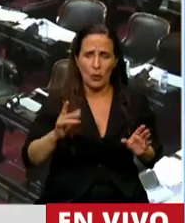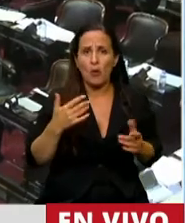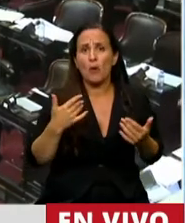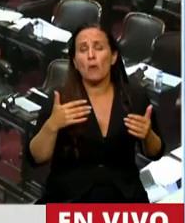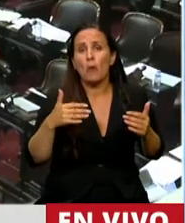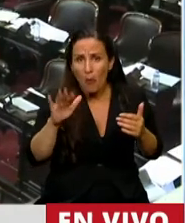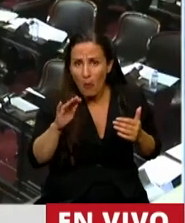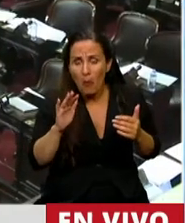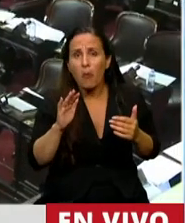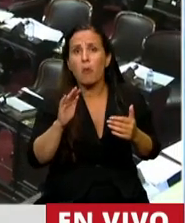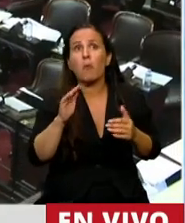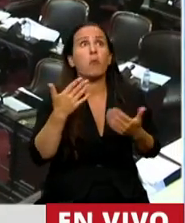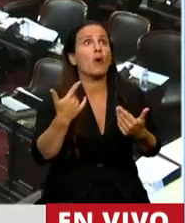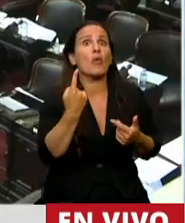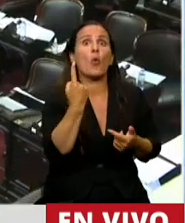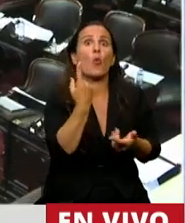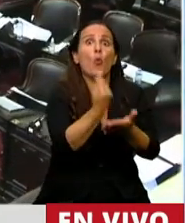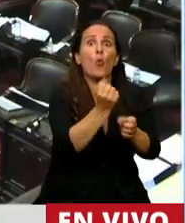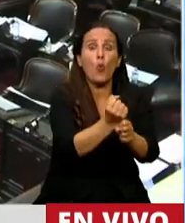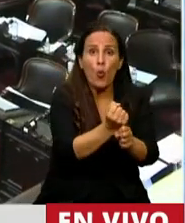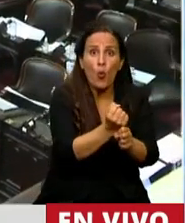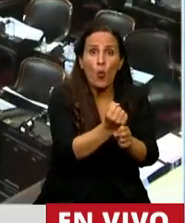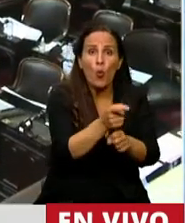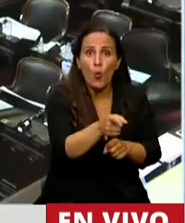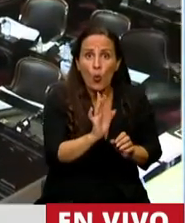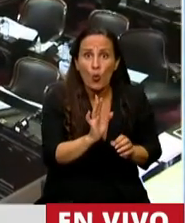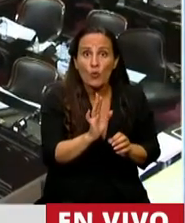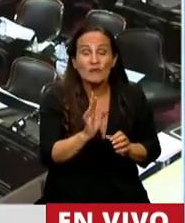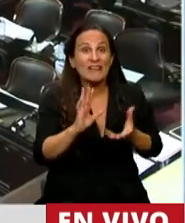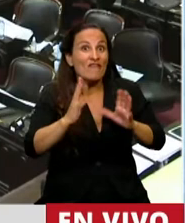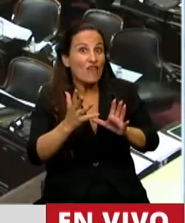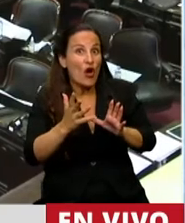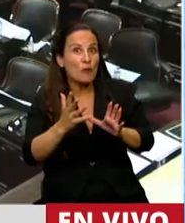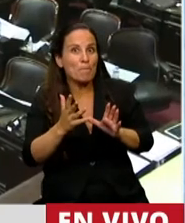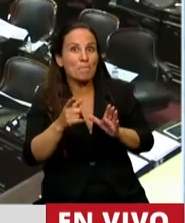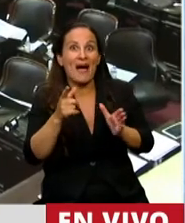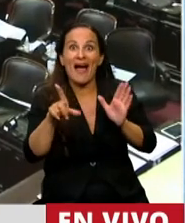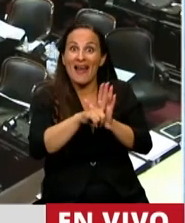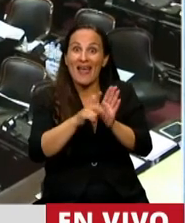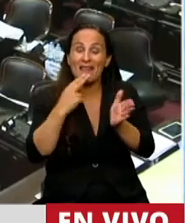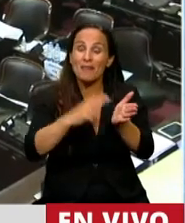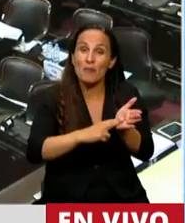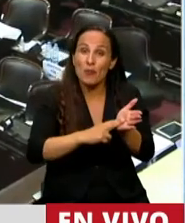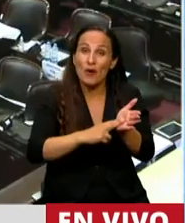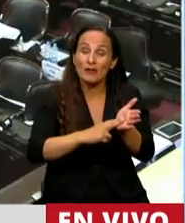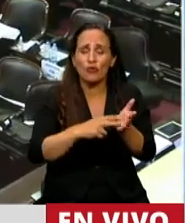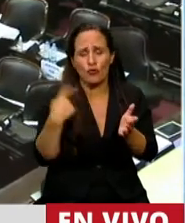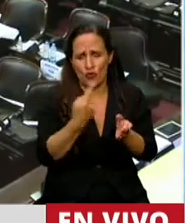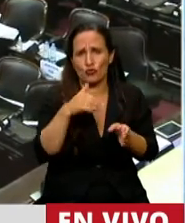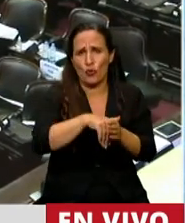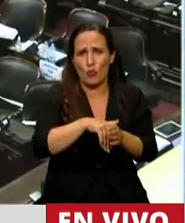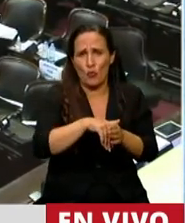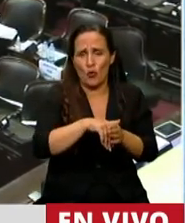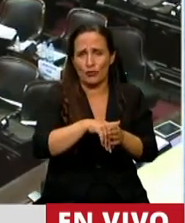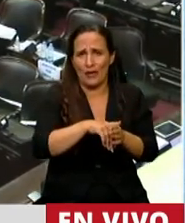generar un solo puesto de trabajo y que los instrumentos que utiliza en materia impositiva los acompañamos. De